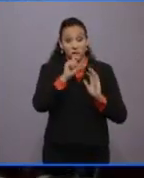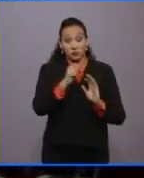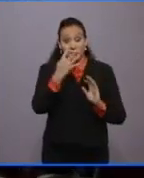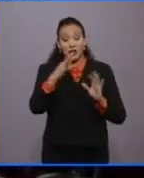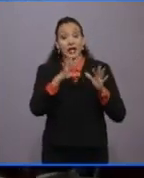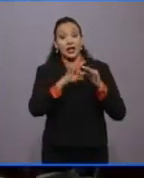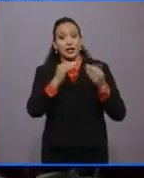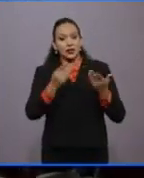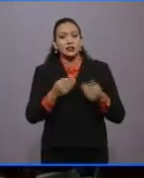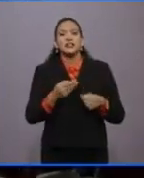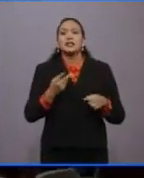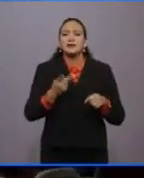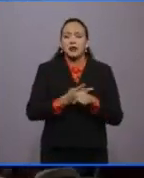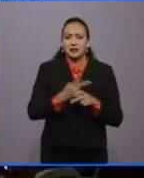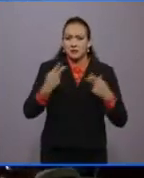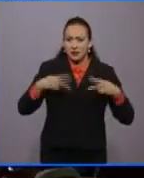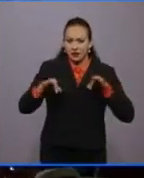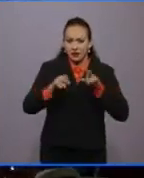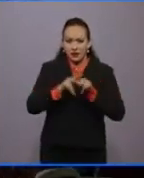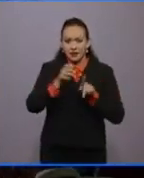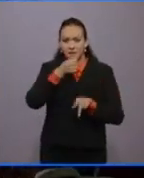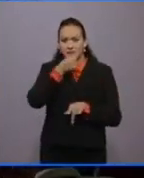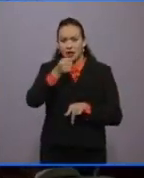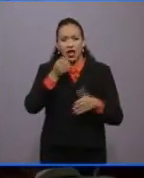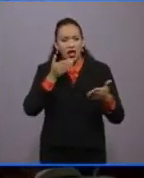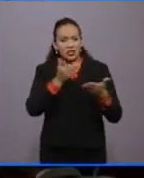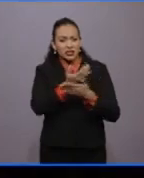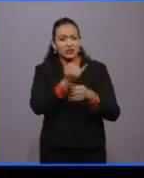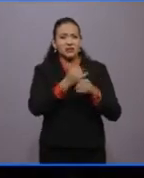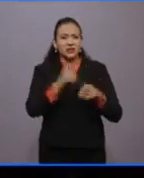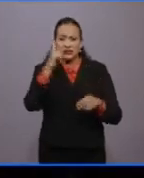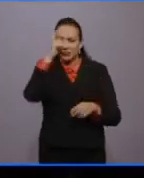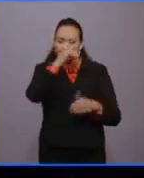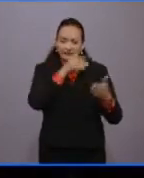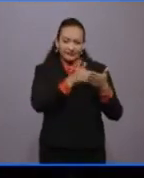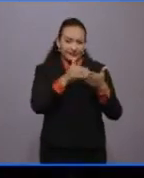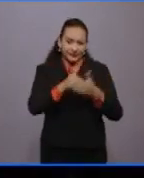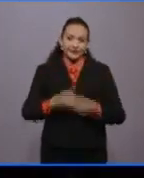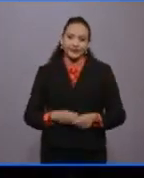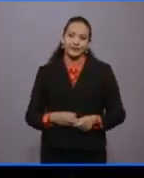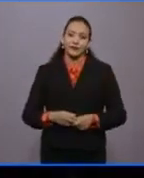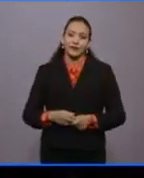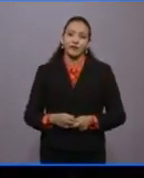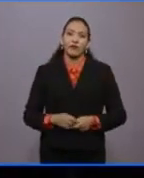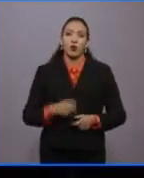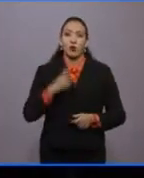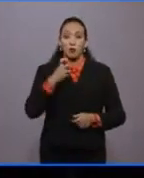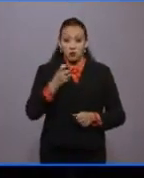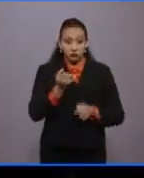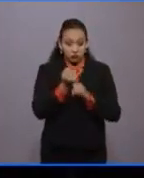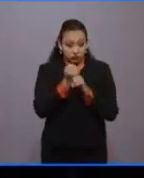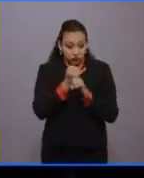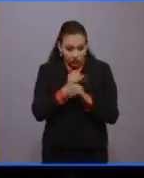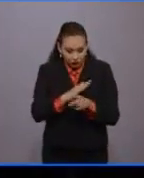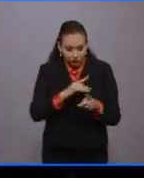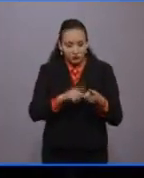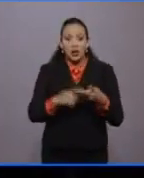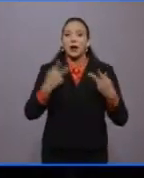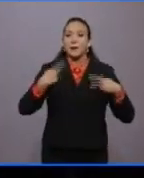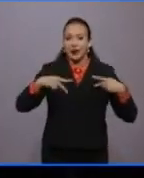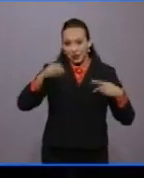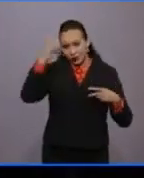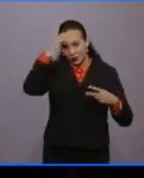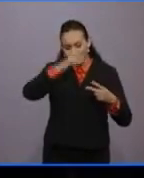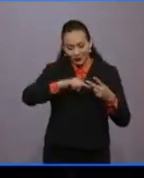Desafíos para la libertad de expresión y el acceso a la información. Por ello, los datos, las voces